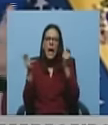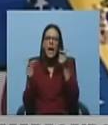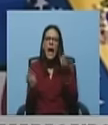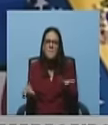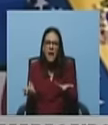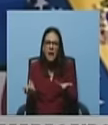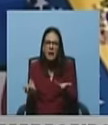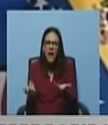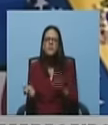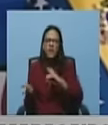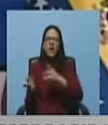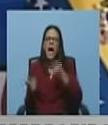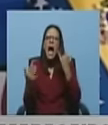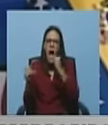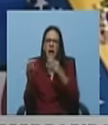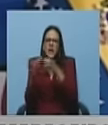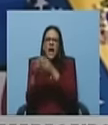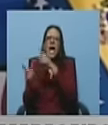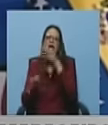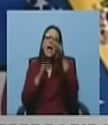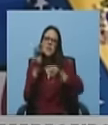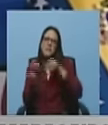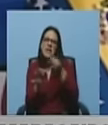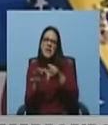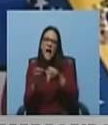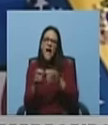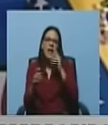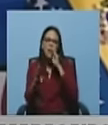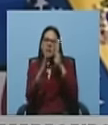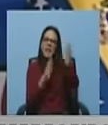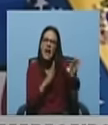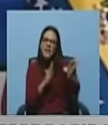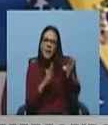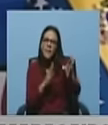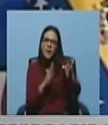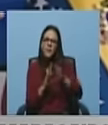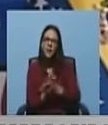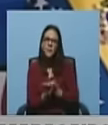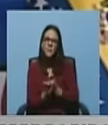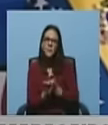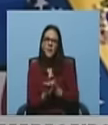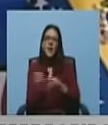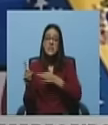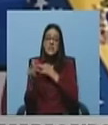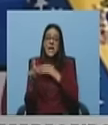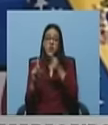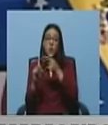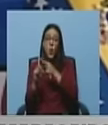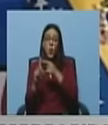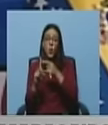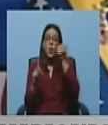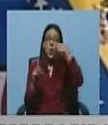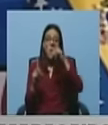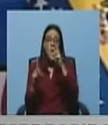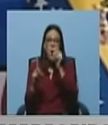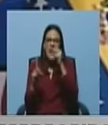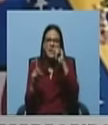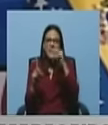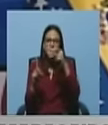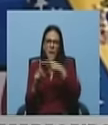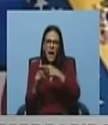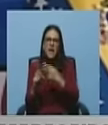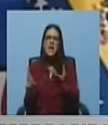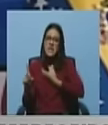En una parte, él señala directamente el señor Guanipa y